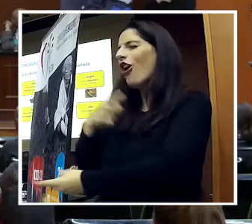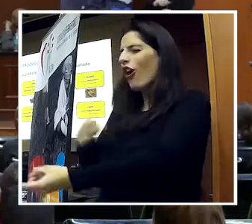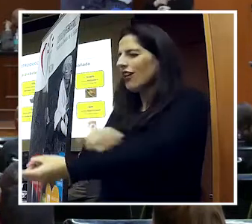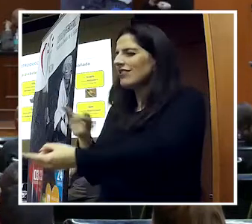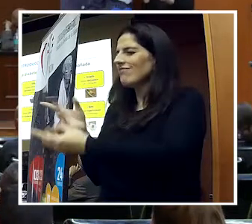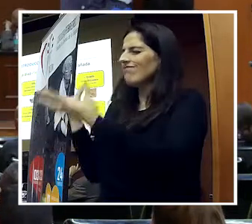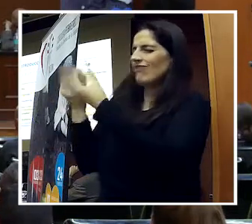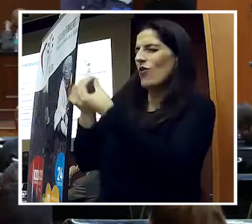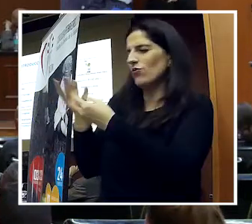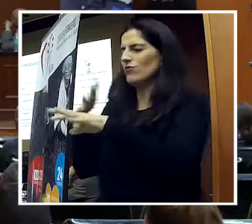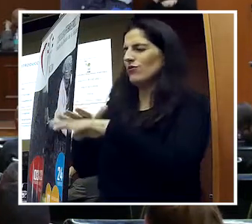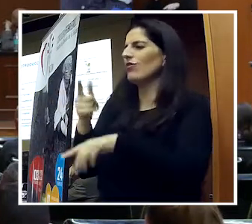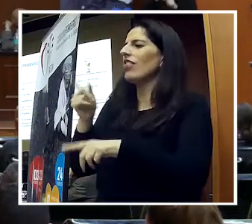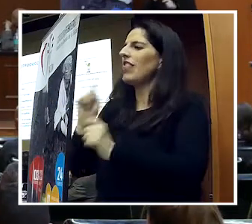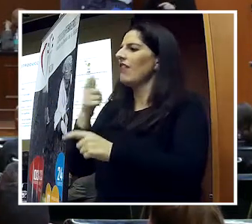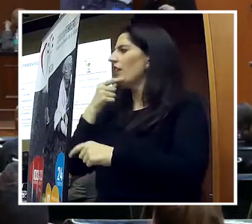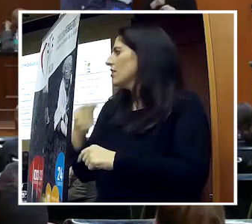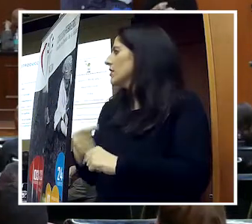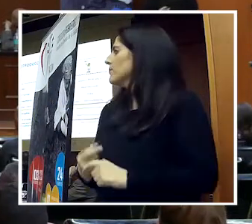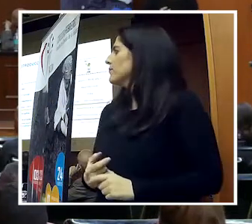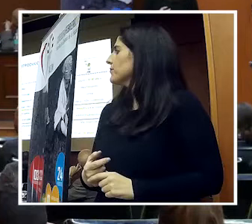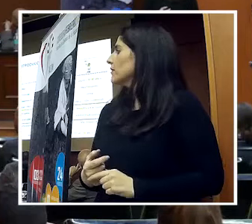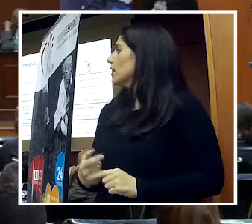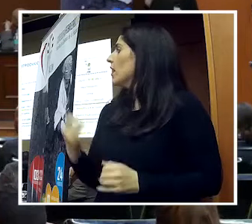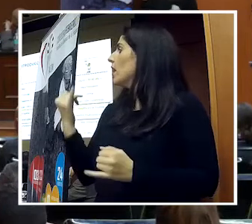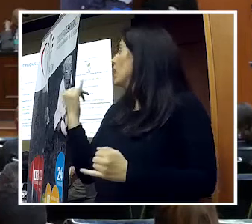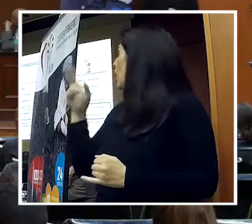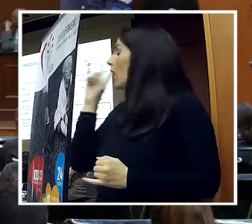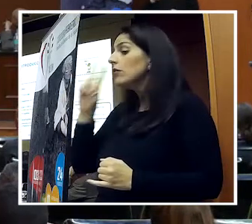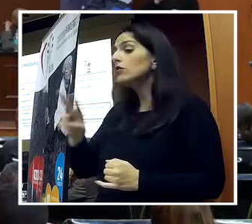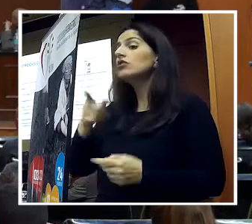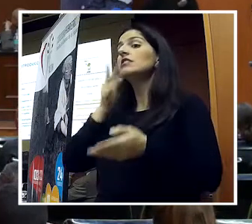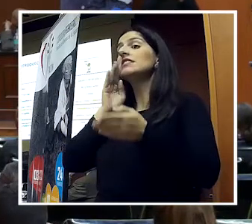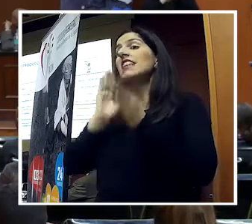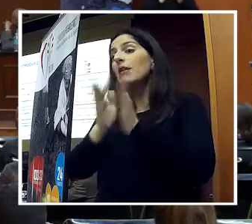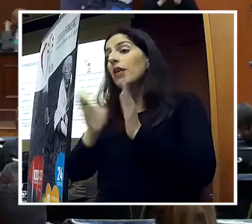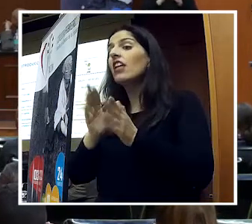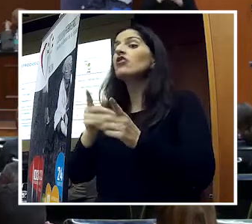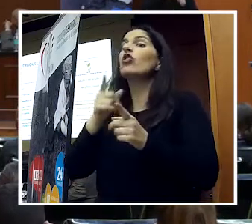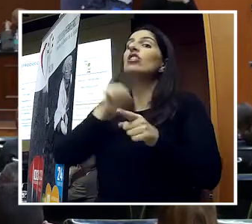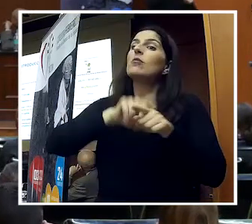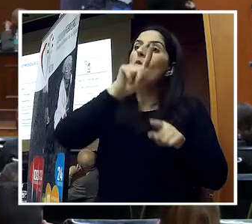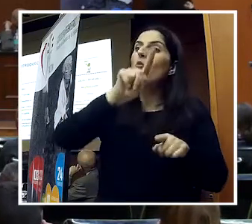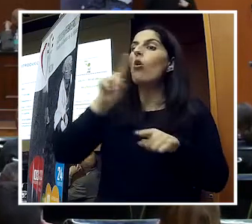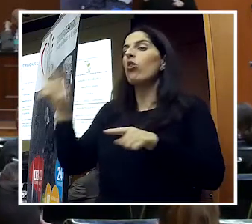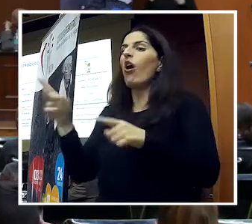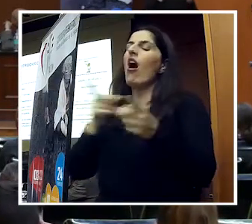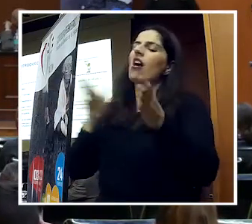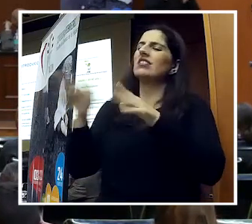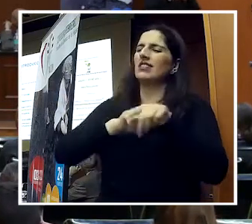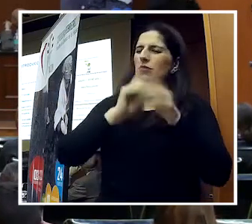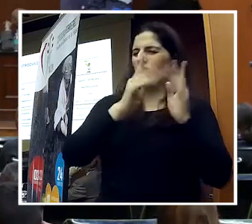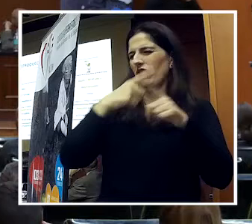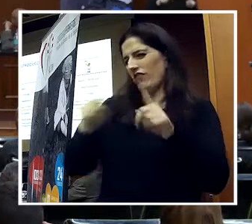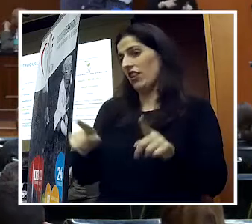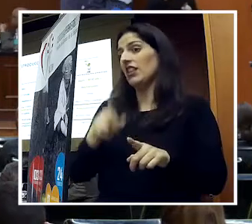hipertensión, tienen obesidad. Y evidentemente la patogenia y el tratamiento, como después veremos, son totalmente diferentes. En la diabetes tipo 1 la